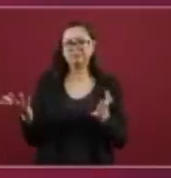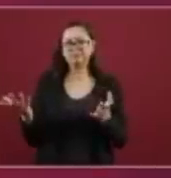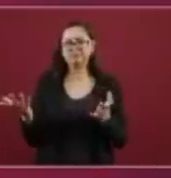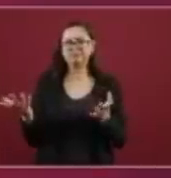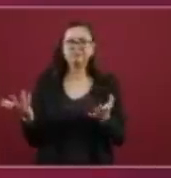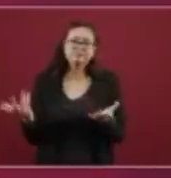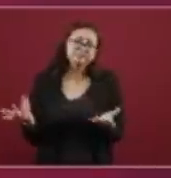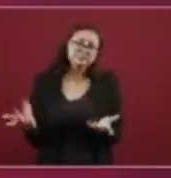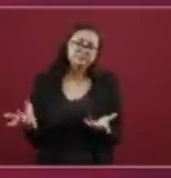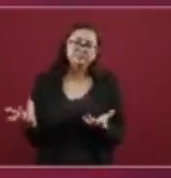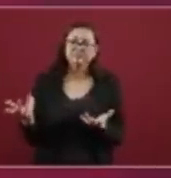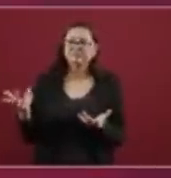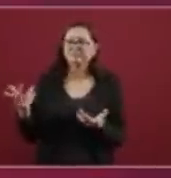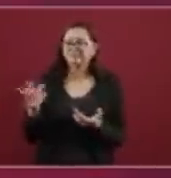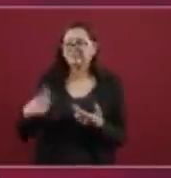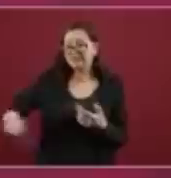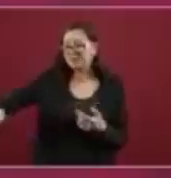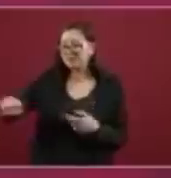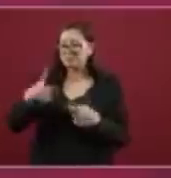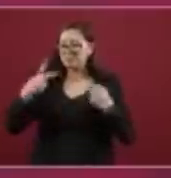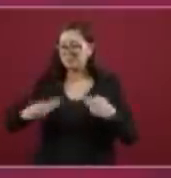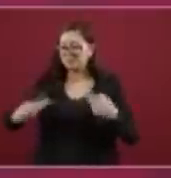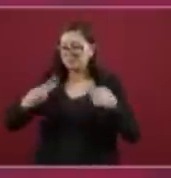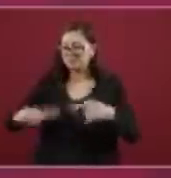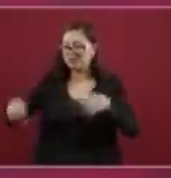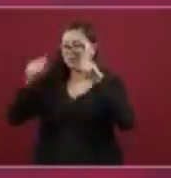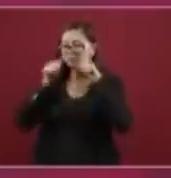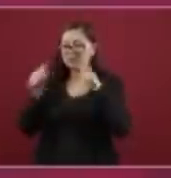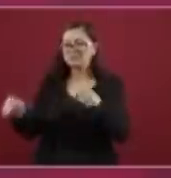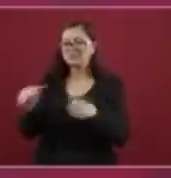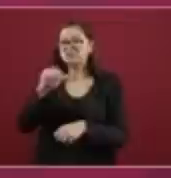por la desatención a la gente.